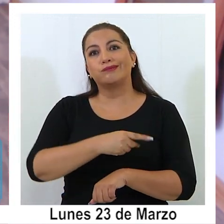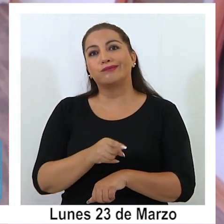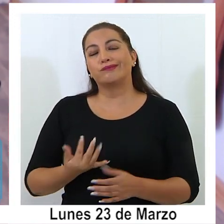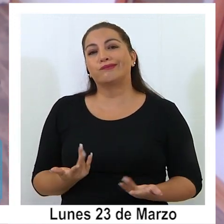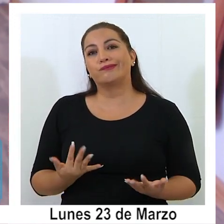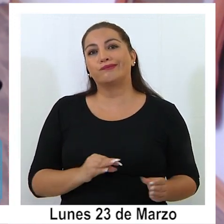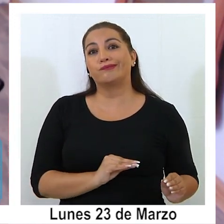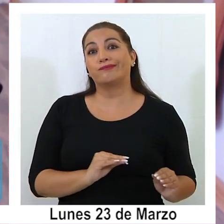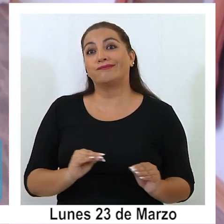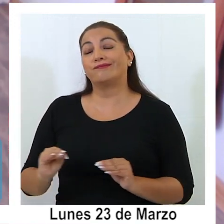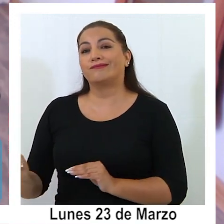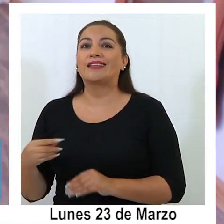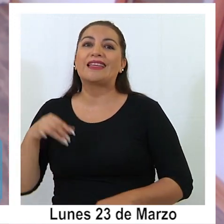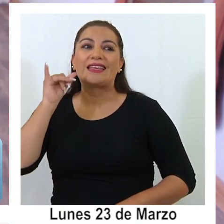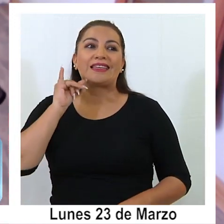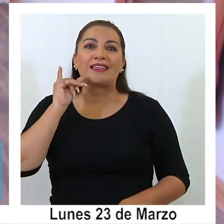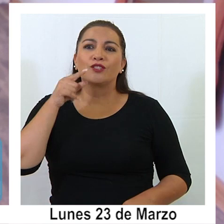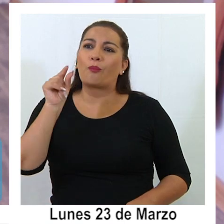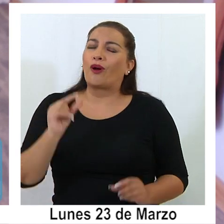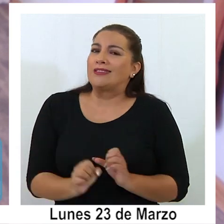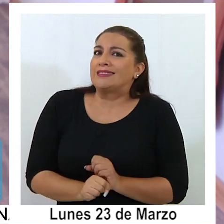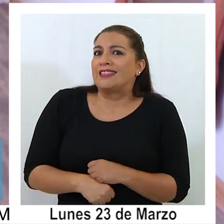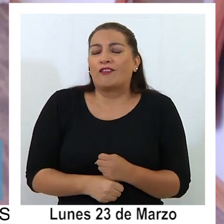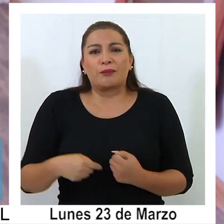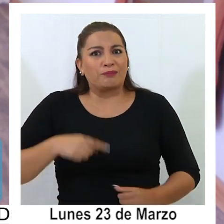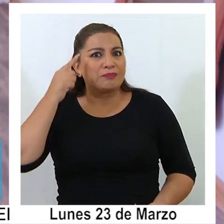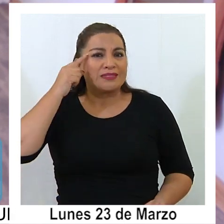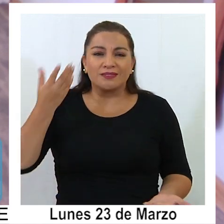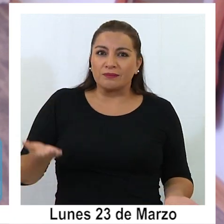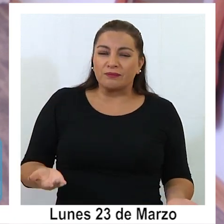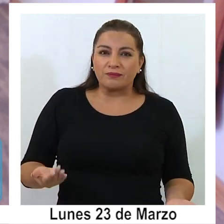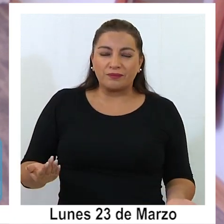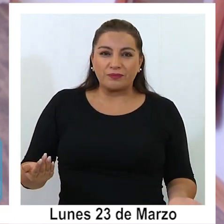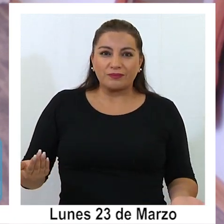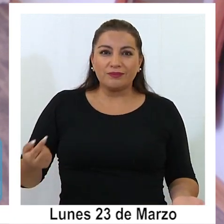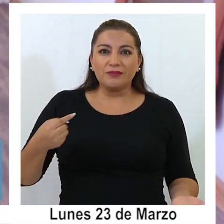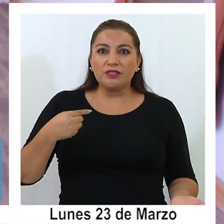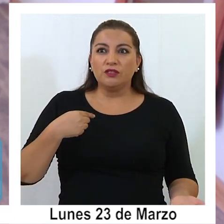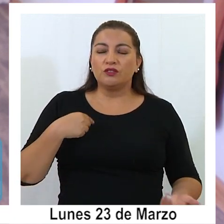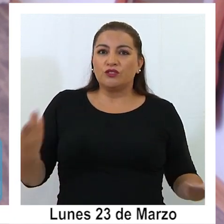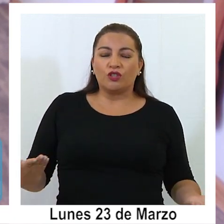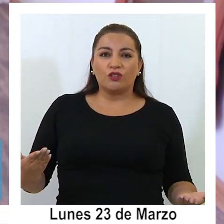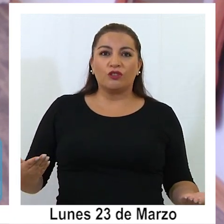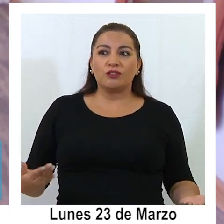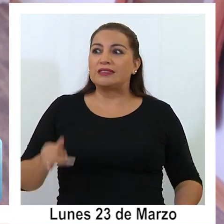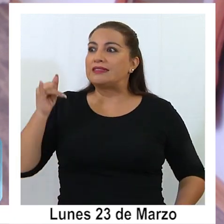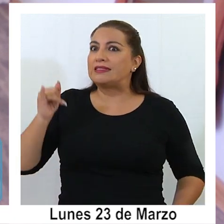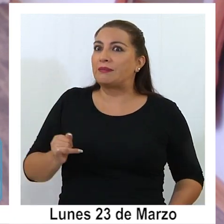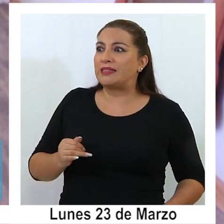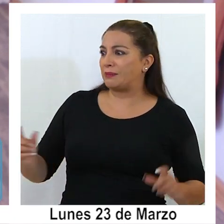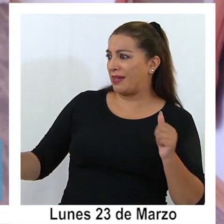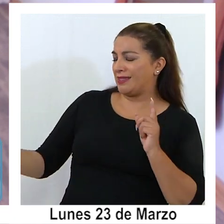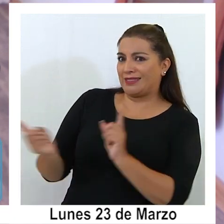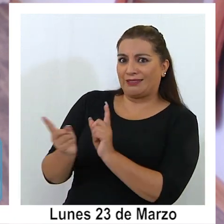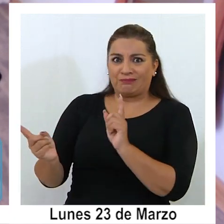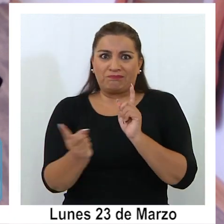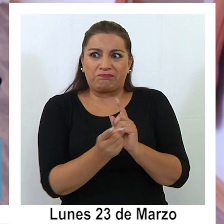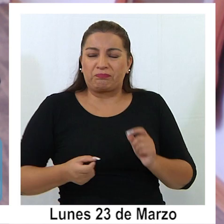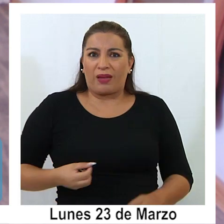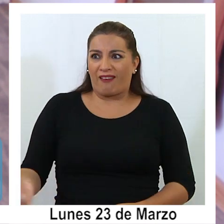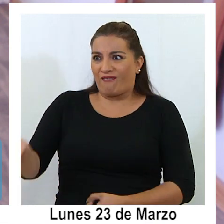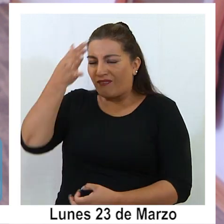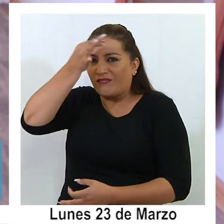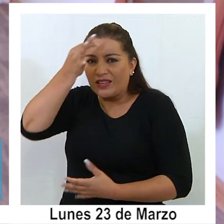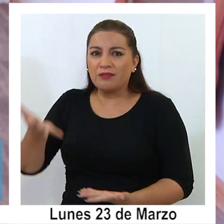para poder llegar a Iquique y con un grado de nerviosismo también pensando que uno se está exponiendo constantemente a enfermarse,